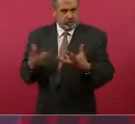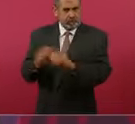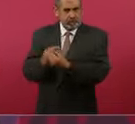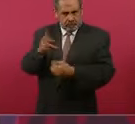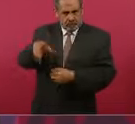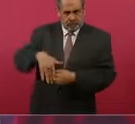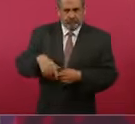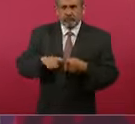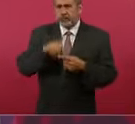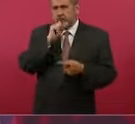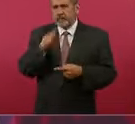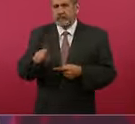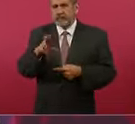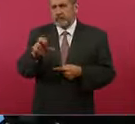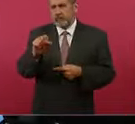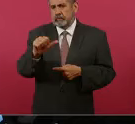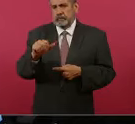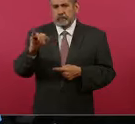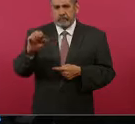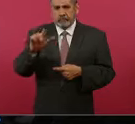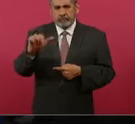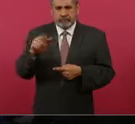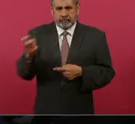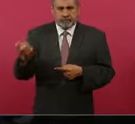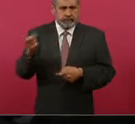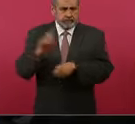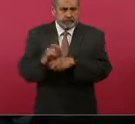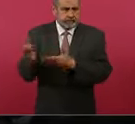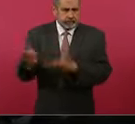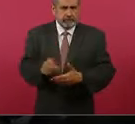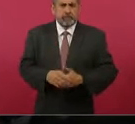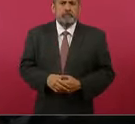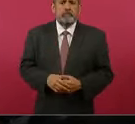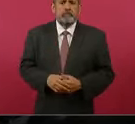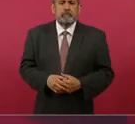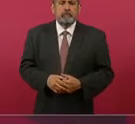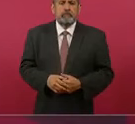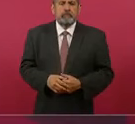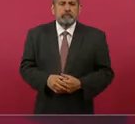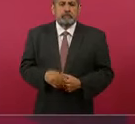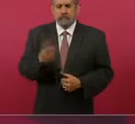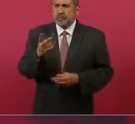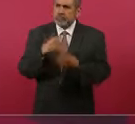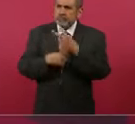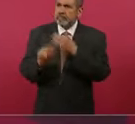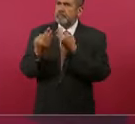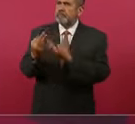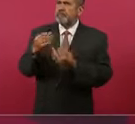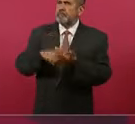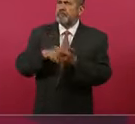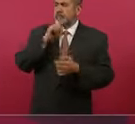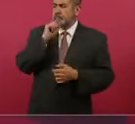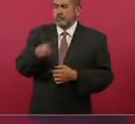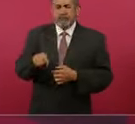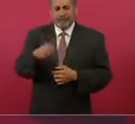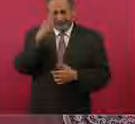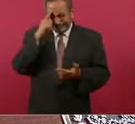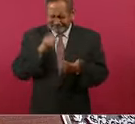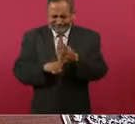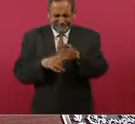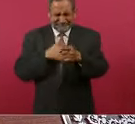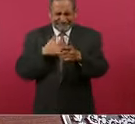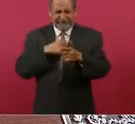venga Rosa Isela. Okay. Sí. Y que esté también, porque creo que